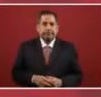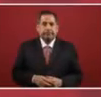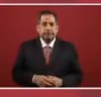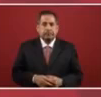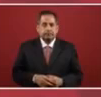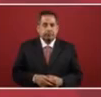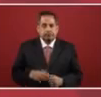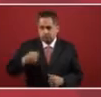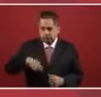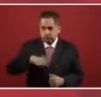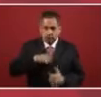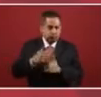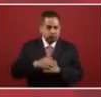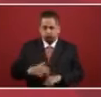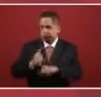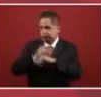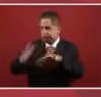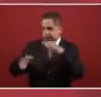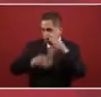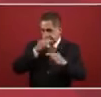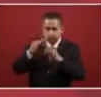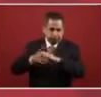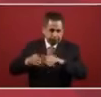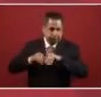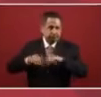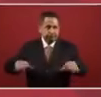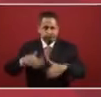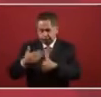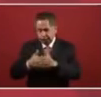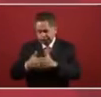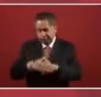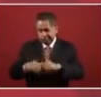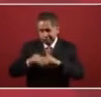Nosotros vamos a informar sobre esto pronto.